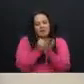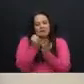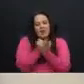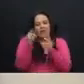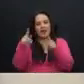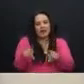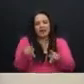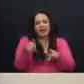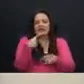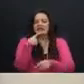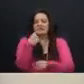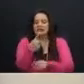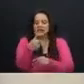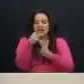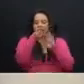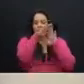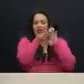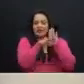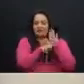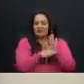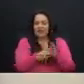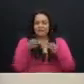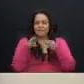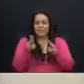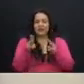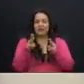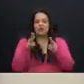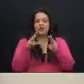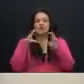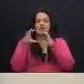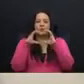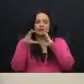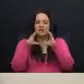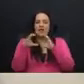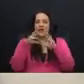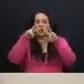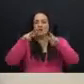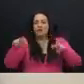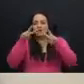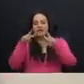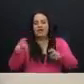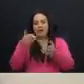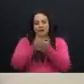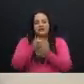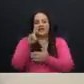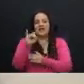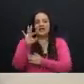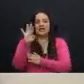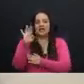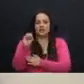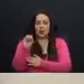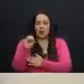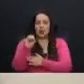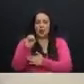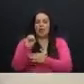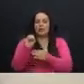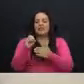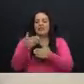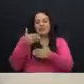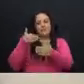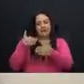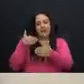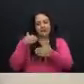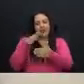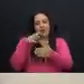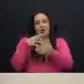plantearle la idea a una lista enorme de medios de comunicación que revisaron este decreto de previo y esta unidad y hacer un decreto. No me